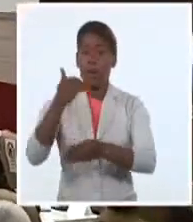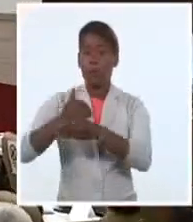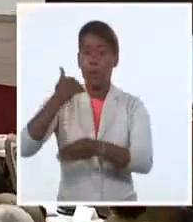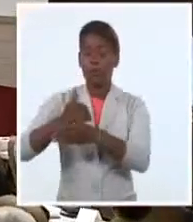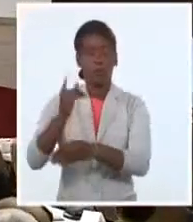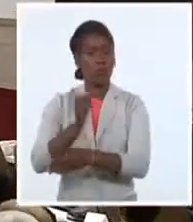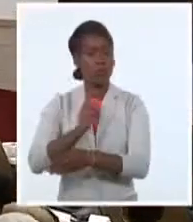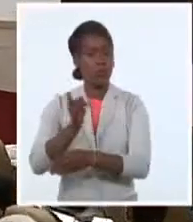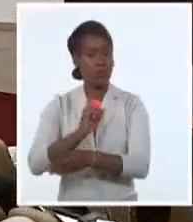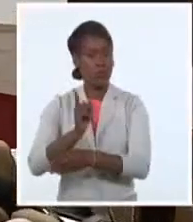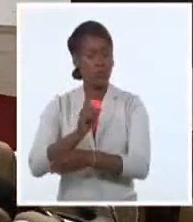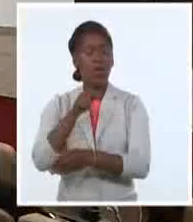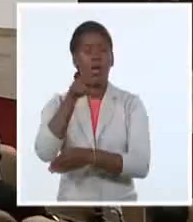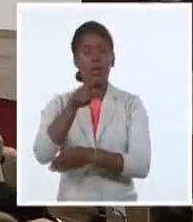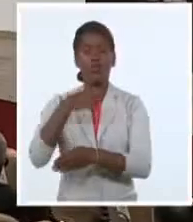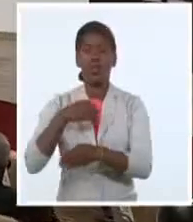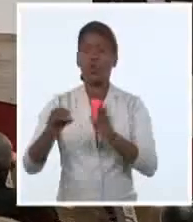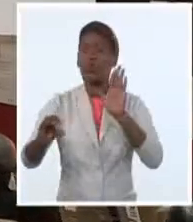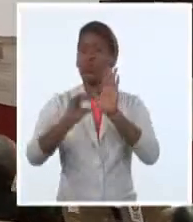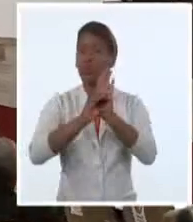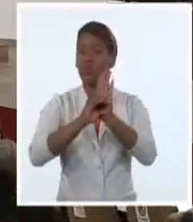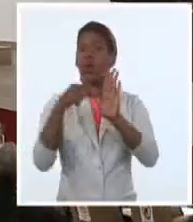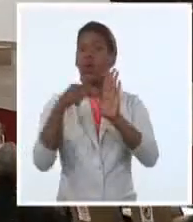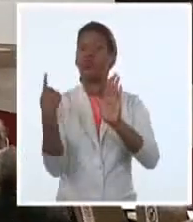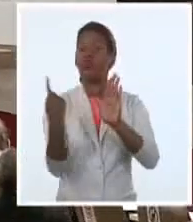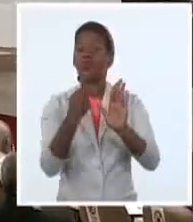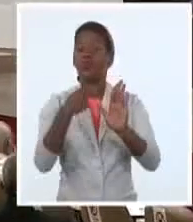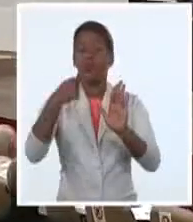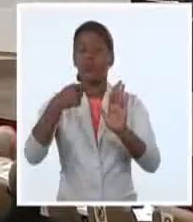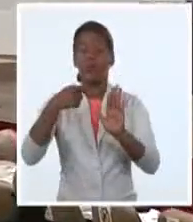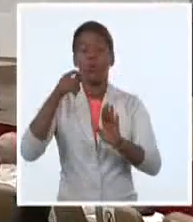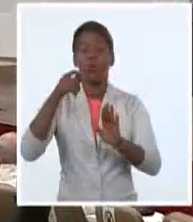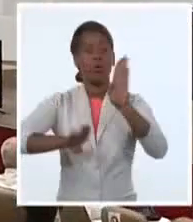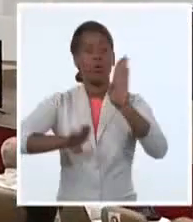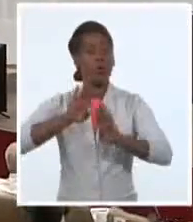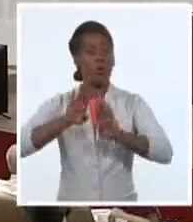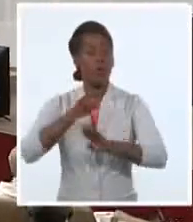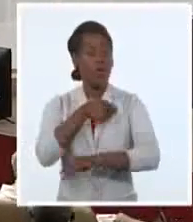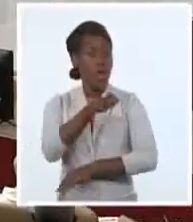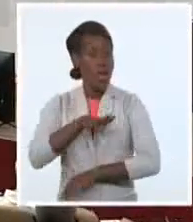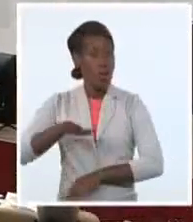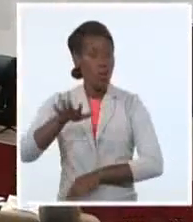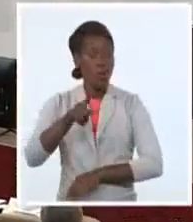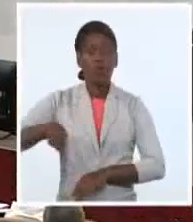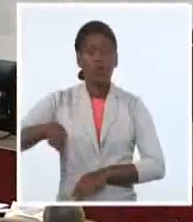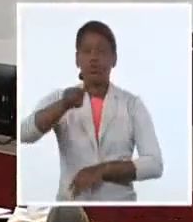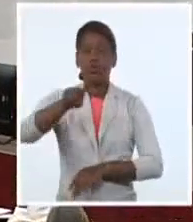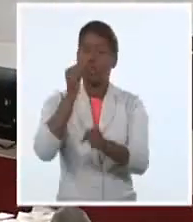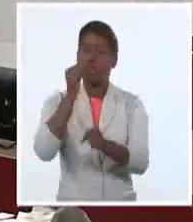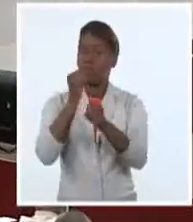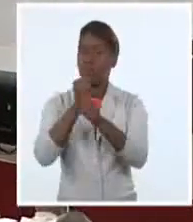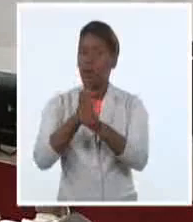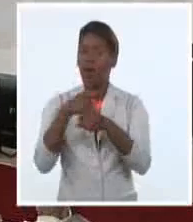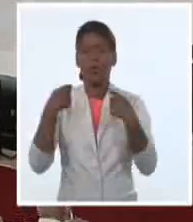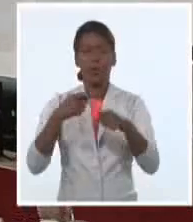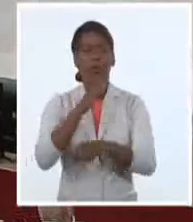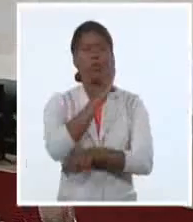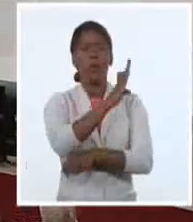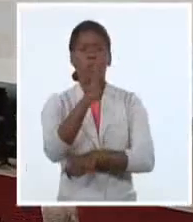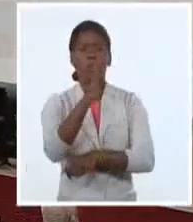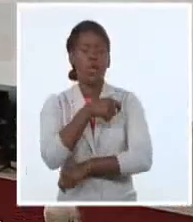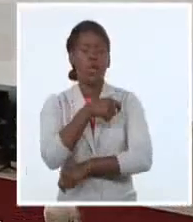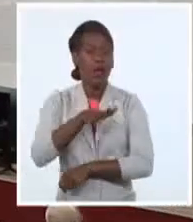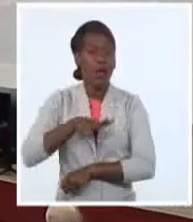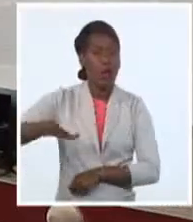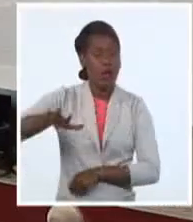la Constitución. Son los derechos de los demás, la seguridad colectiva, el bienestar general, el respeto al orden público, a